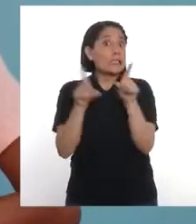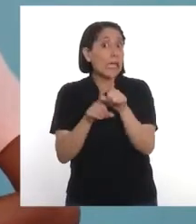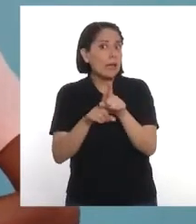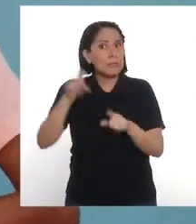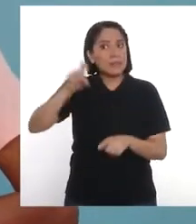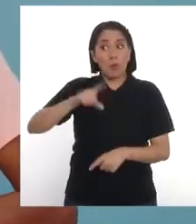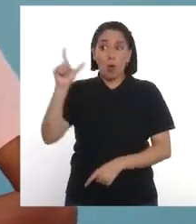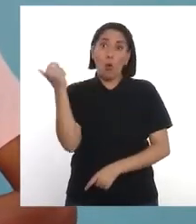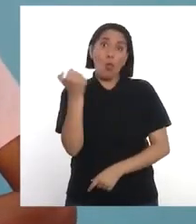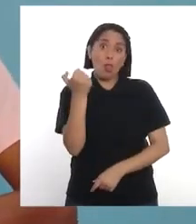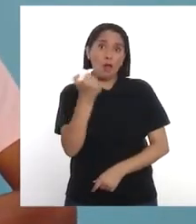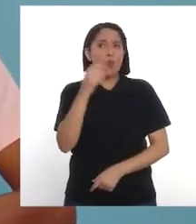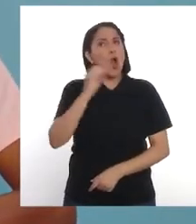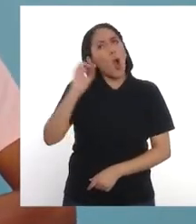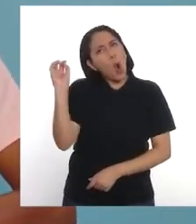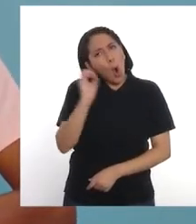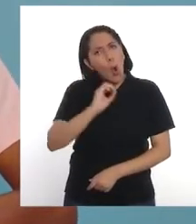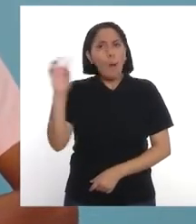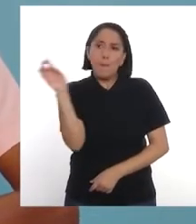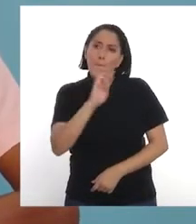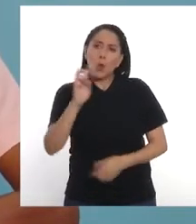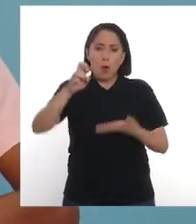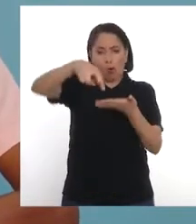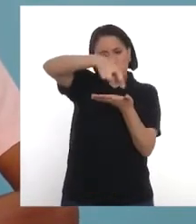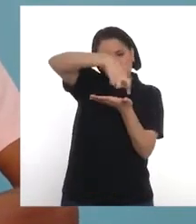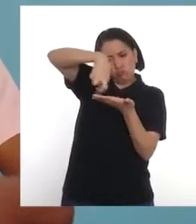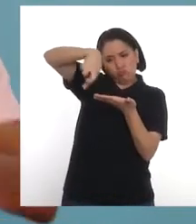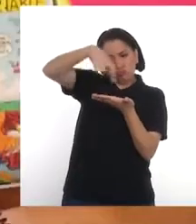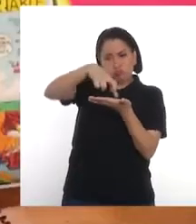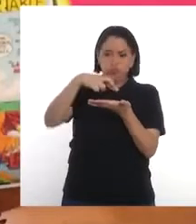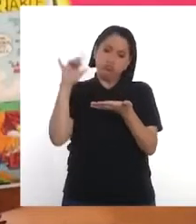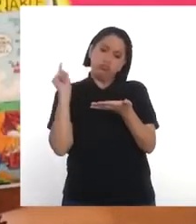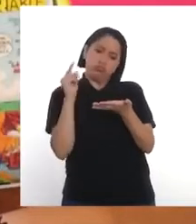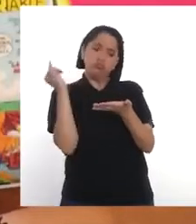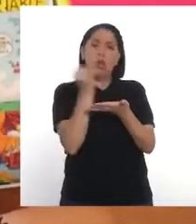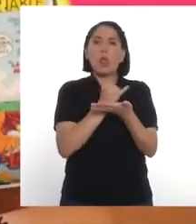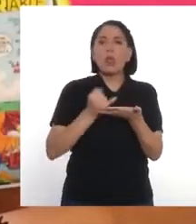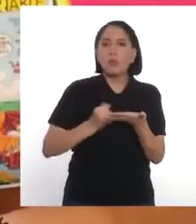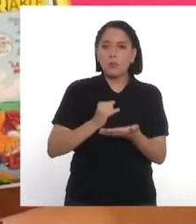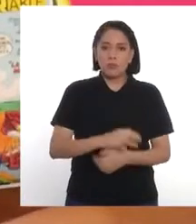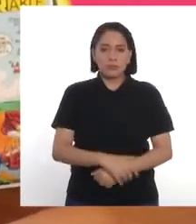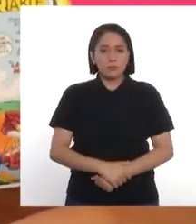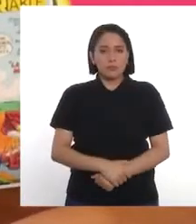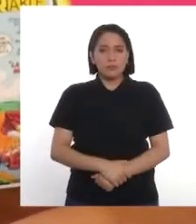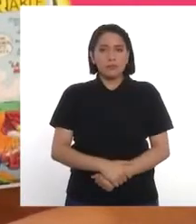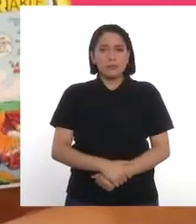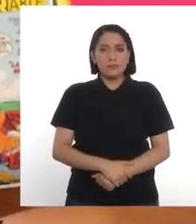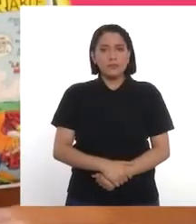También un lapicero o plumón para marcar lo que quedará de nuestro dibujo.